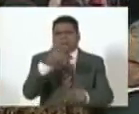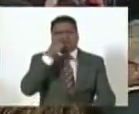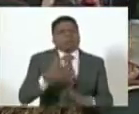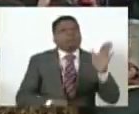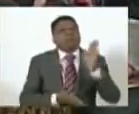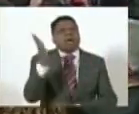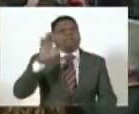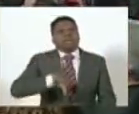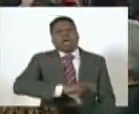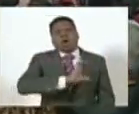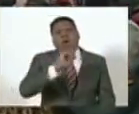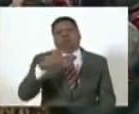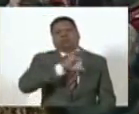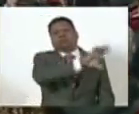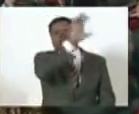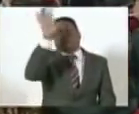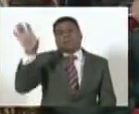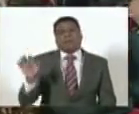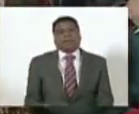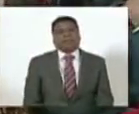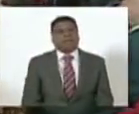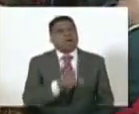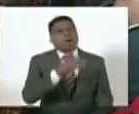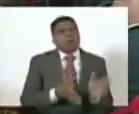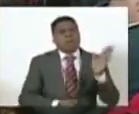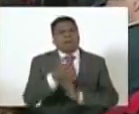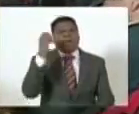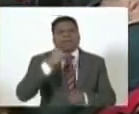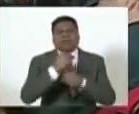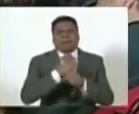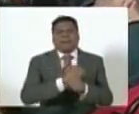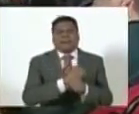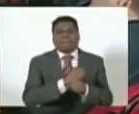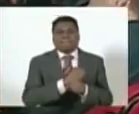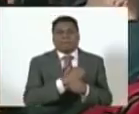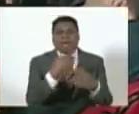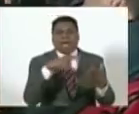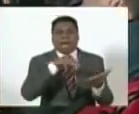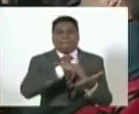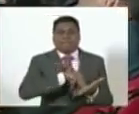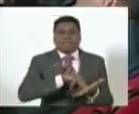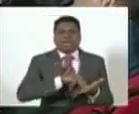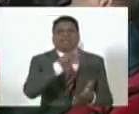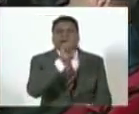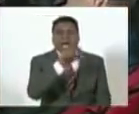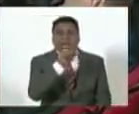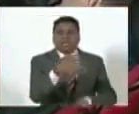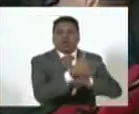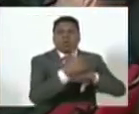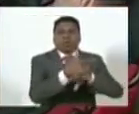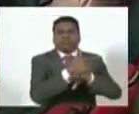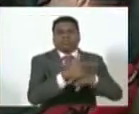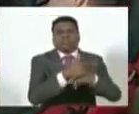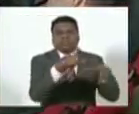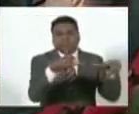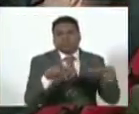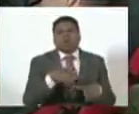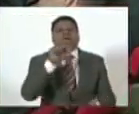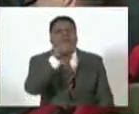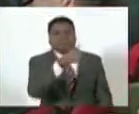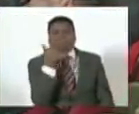país. O tiene que irse a trabajar a Miranda, a la gobernación, que ahí sí gobierna la burguesía, que reprime al pueblo